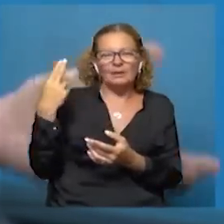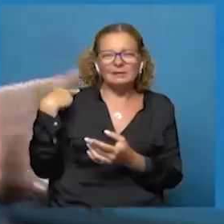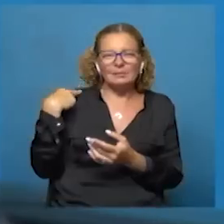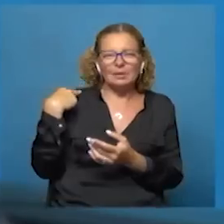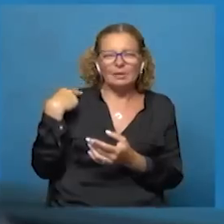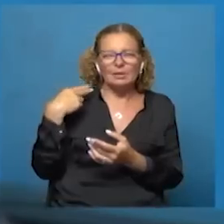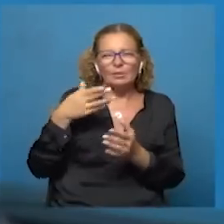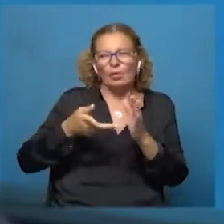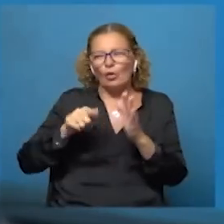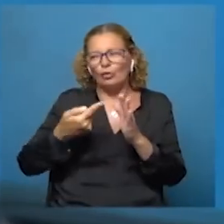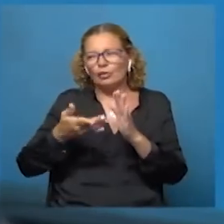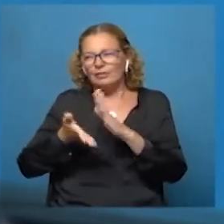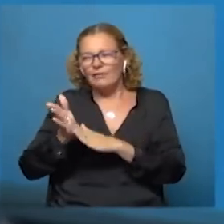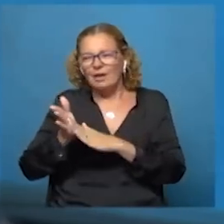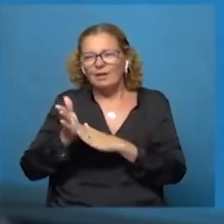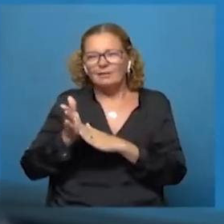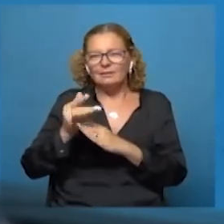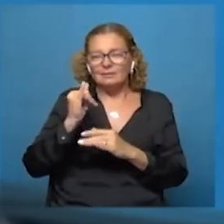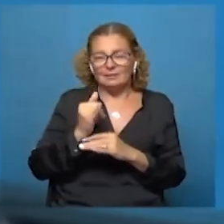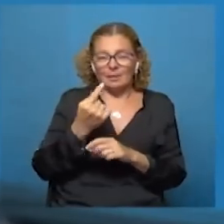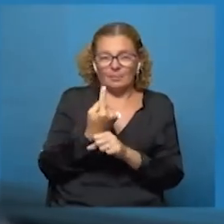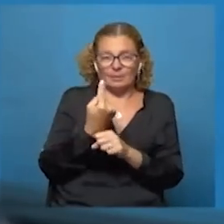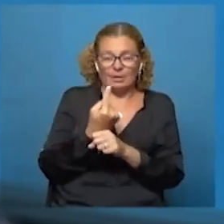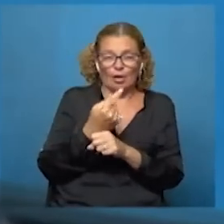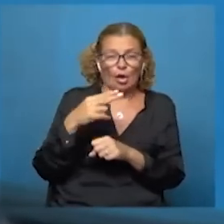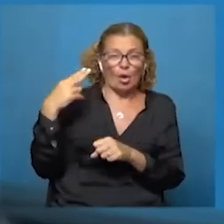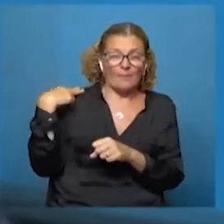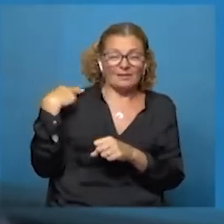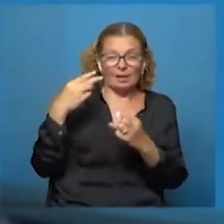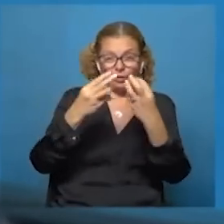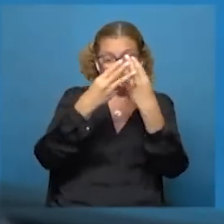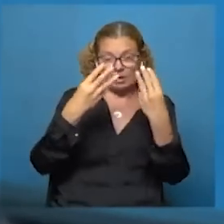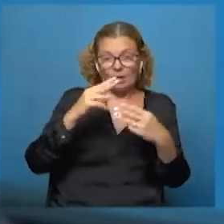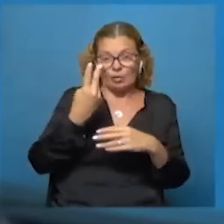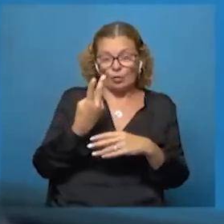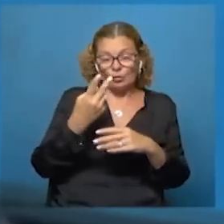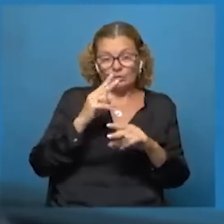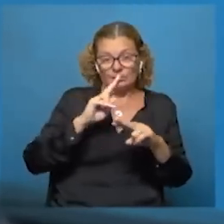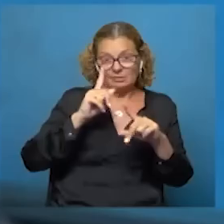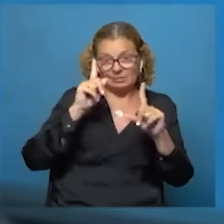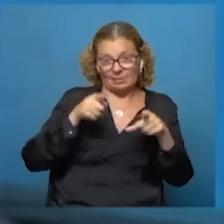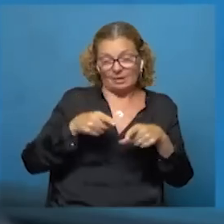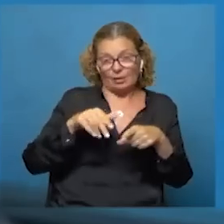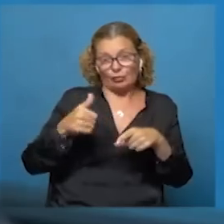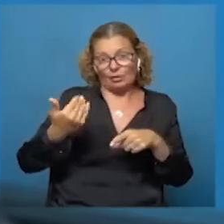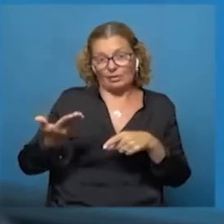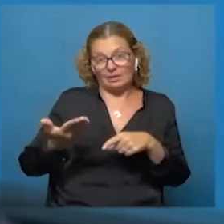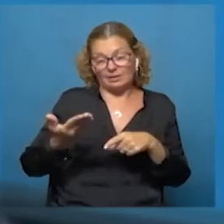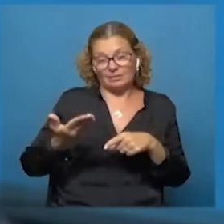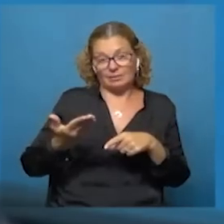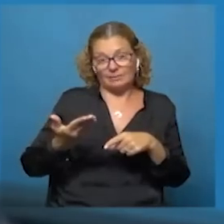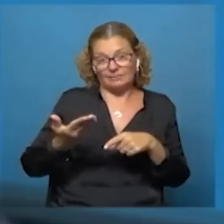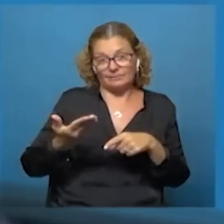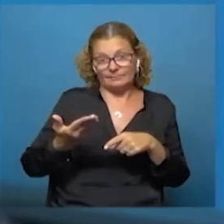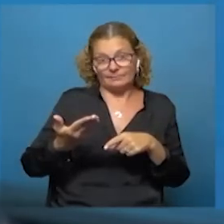Diego Fernández que se va Sí el primero es comisario general el segundo también pero el segundo es de la derecha en tiendas